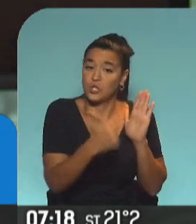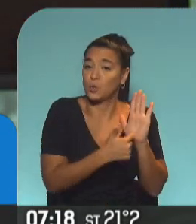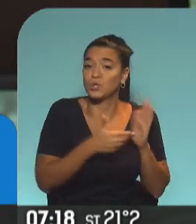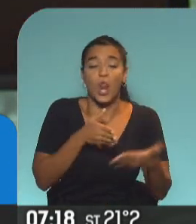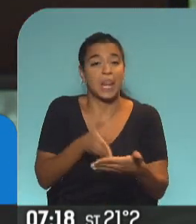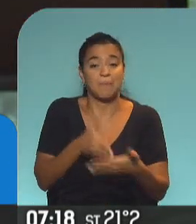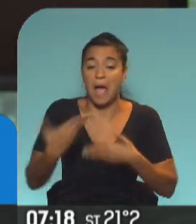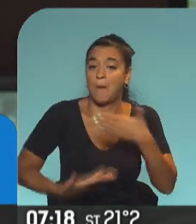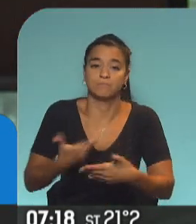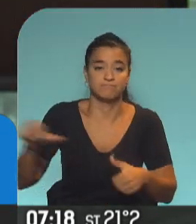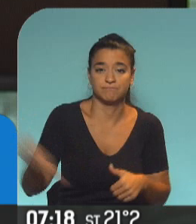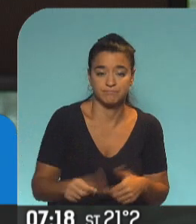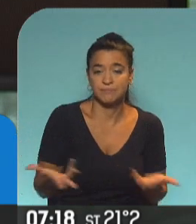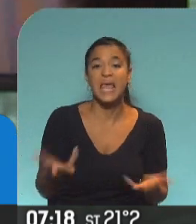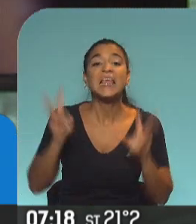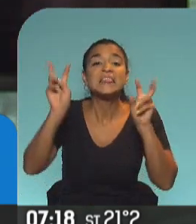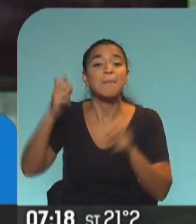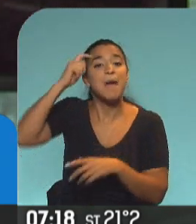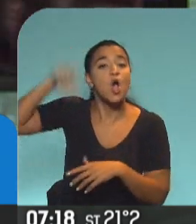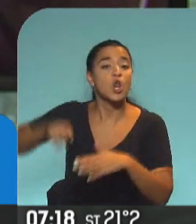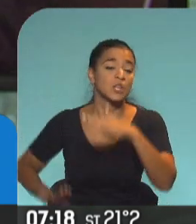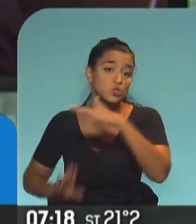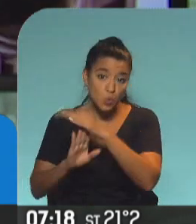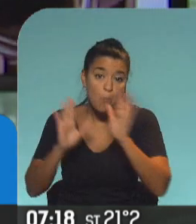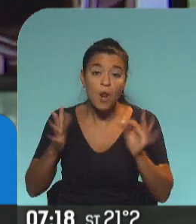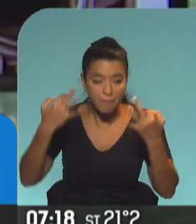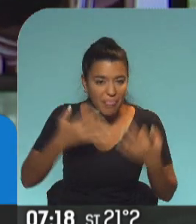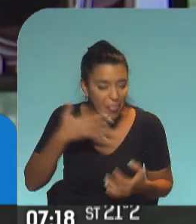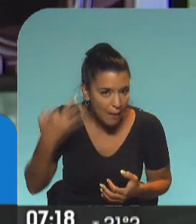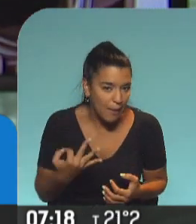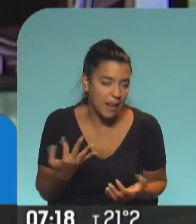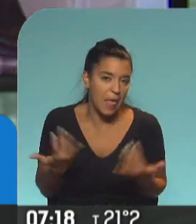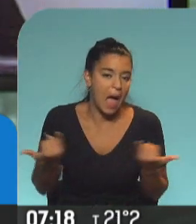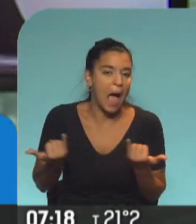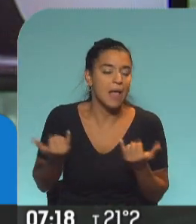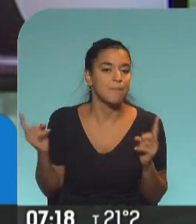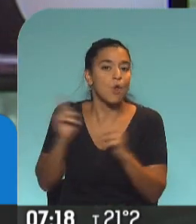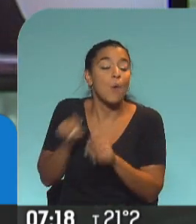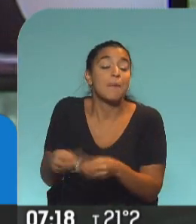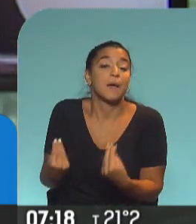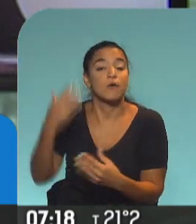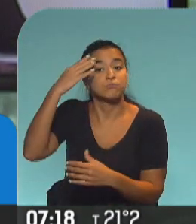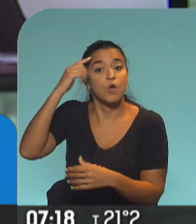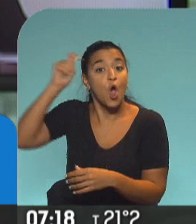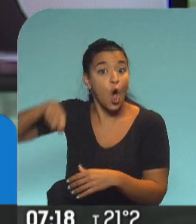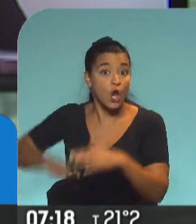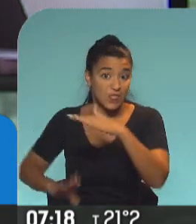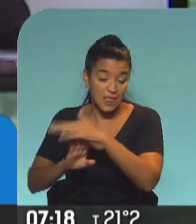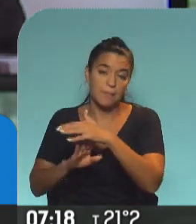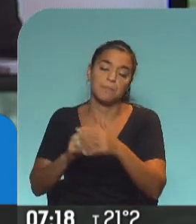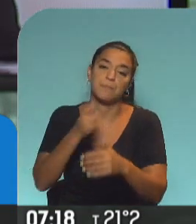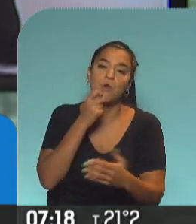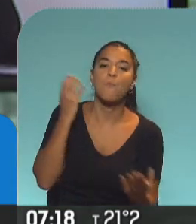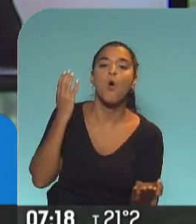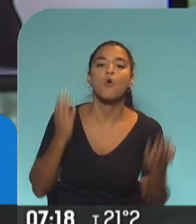le impiden avanzar. En el tema de la Corte Suprema hay un diagnóstico que es real y que es cierto, y que es que esta Corte, en comparación con